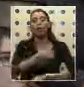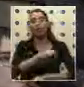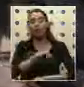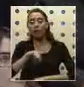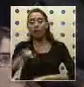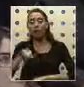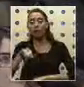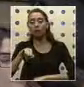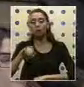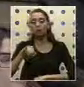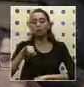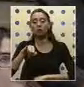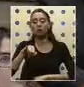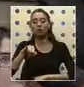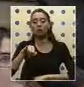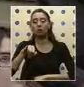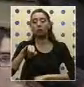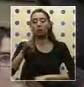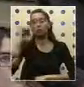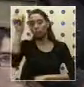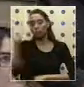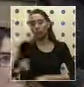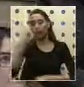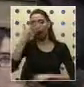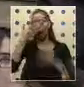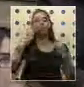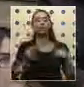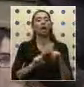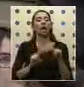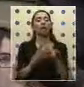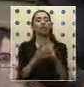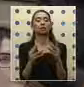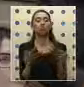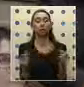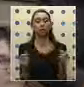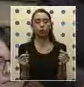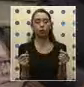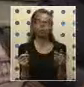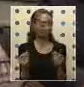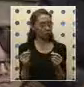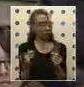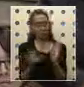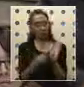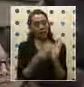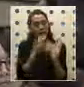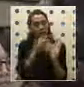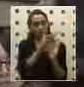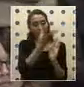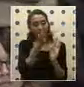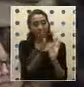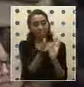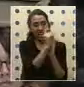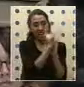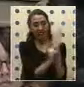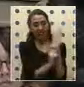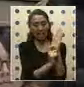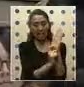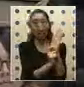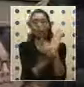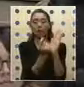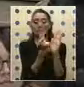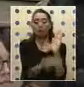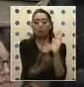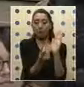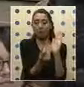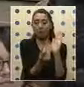una intervención que dijo que esto ya estaba resuelto porque la declaración de patrimonio e interés está publicada en la